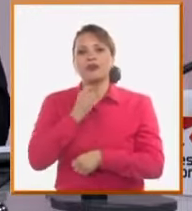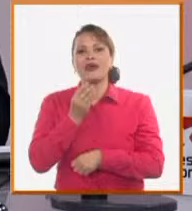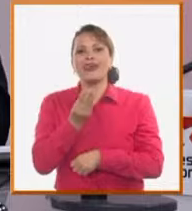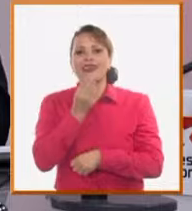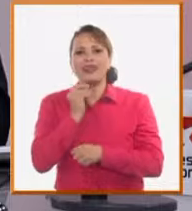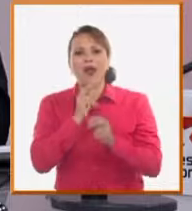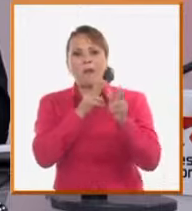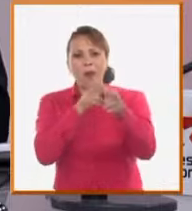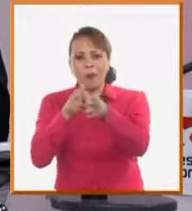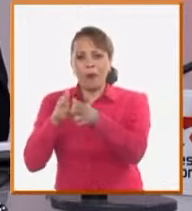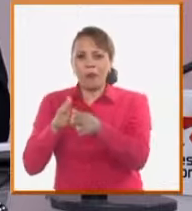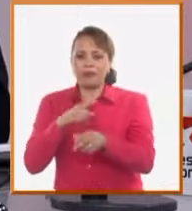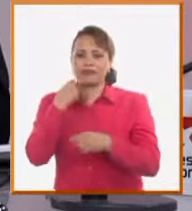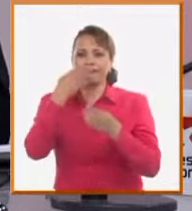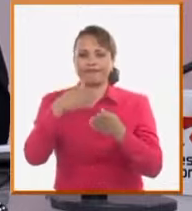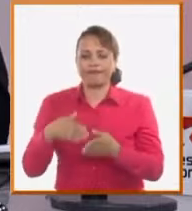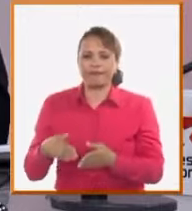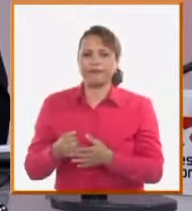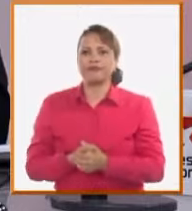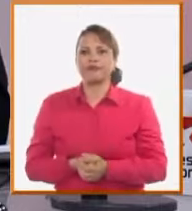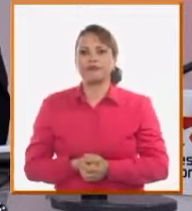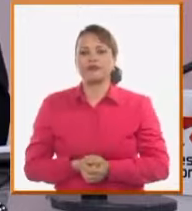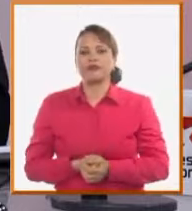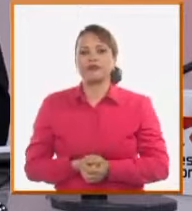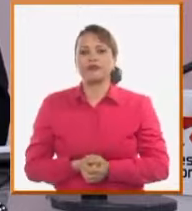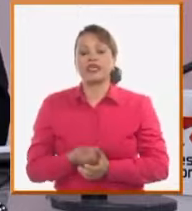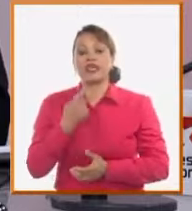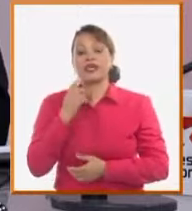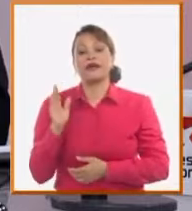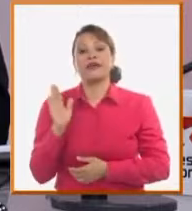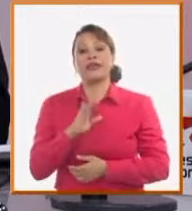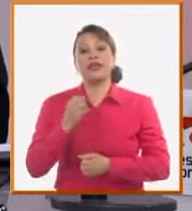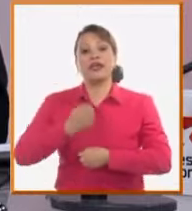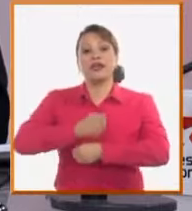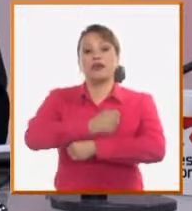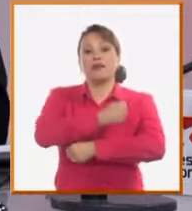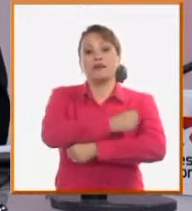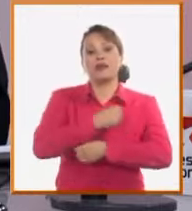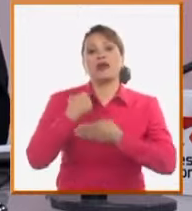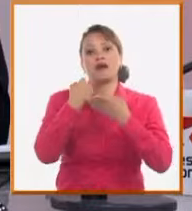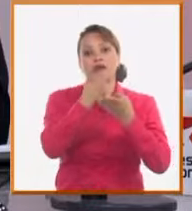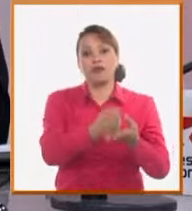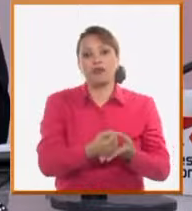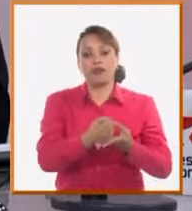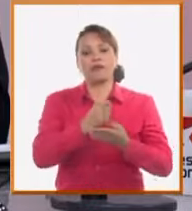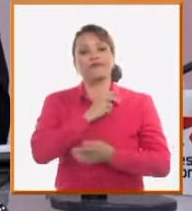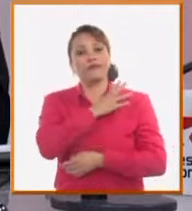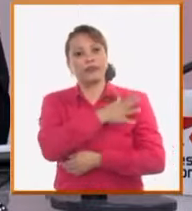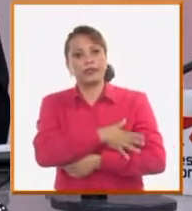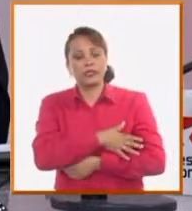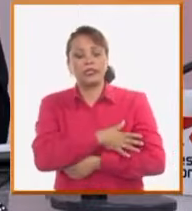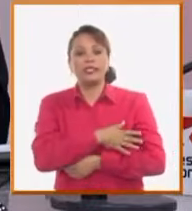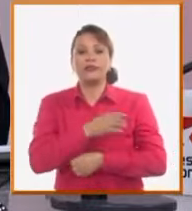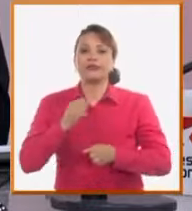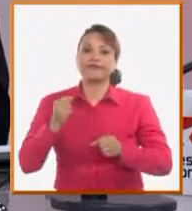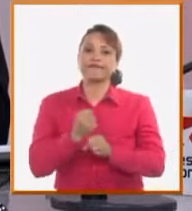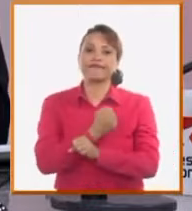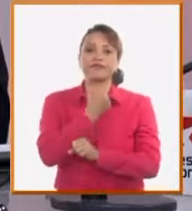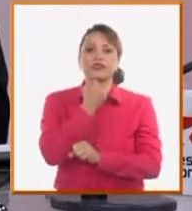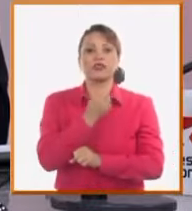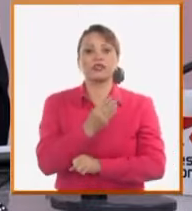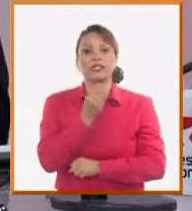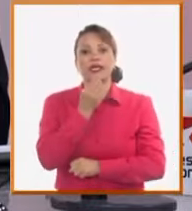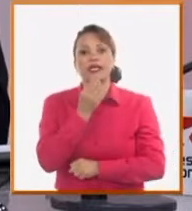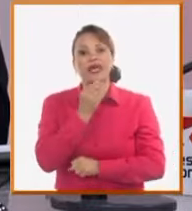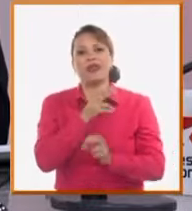fue al tratar de alcanzar alimentos que venían en camiones de ayuda humanitaria, y como resultado de eso, más de 100 muertos,